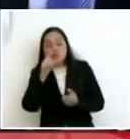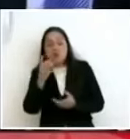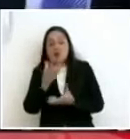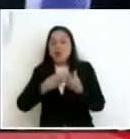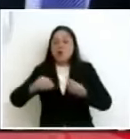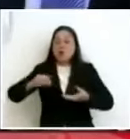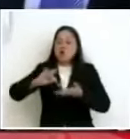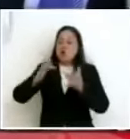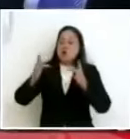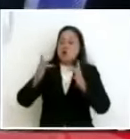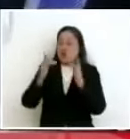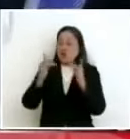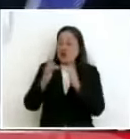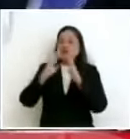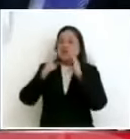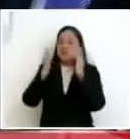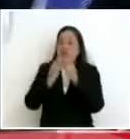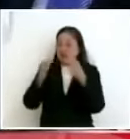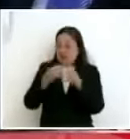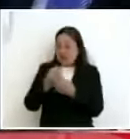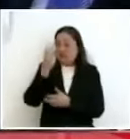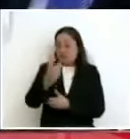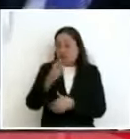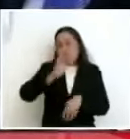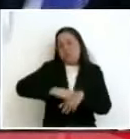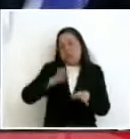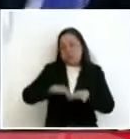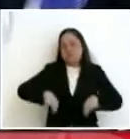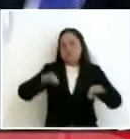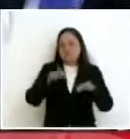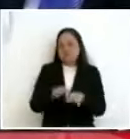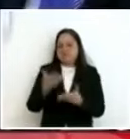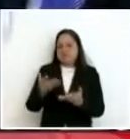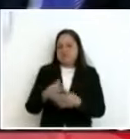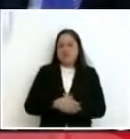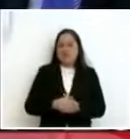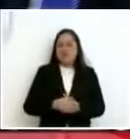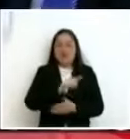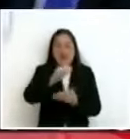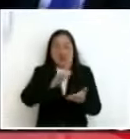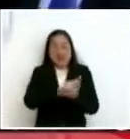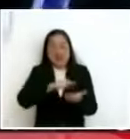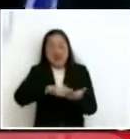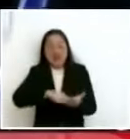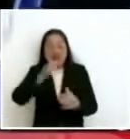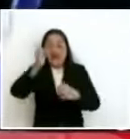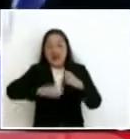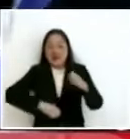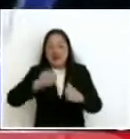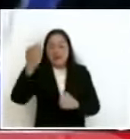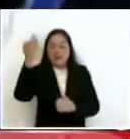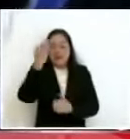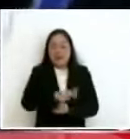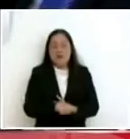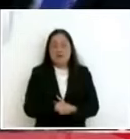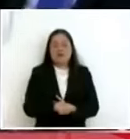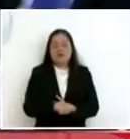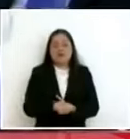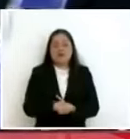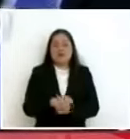el cartel en turno que la ley. Es un engaño, un fraude de